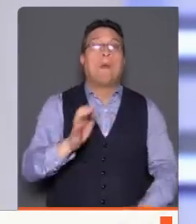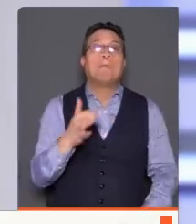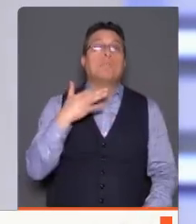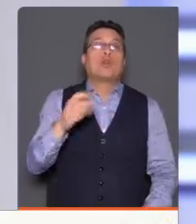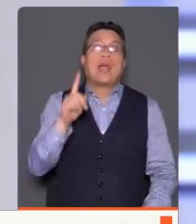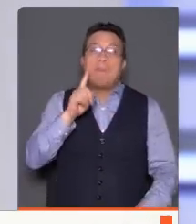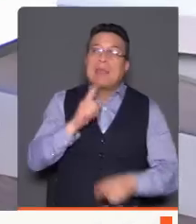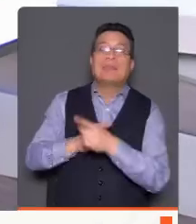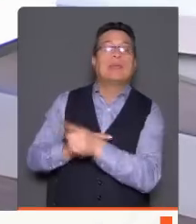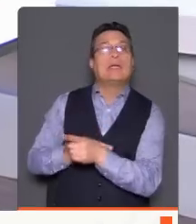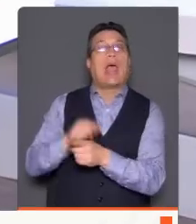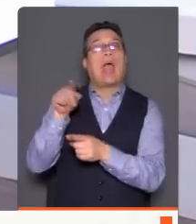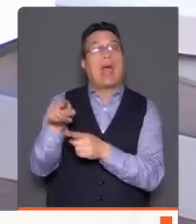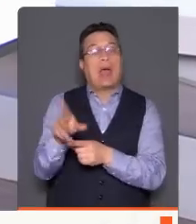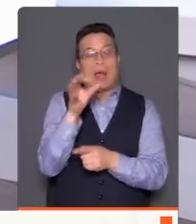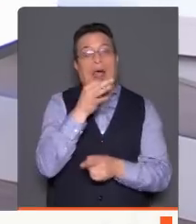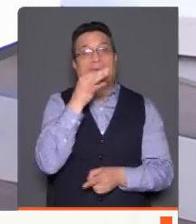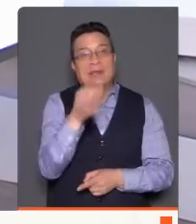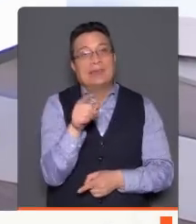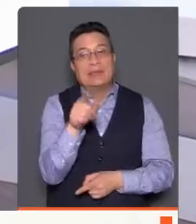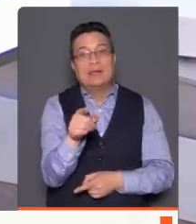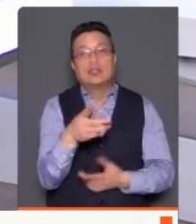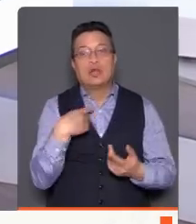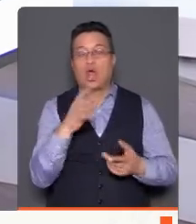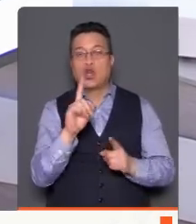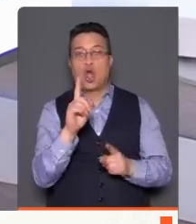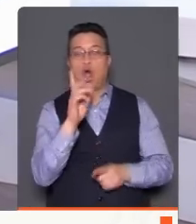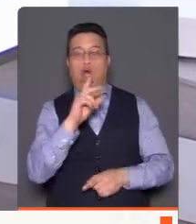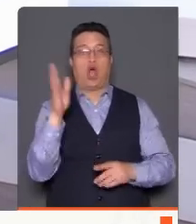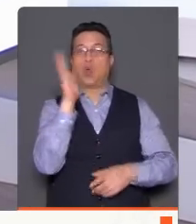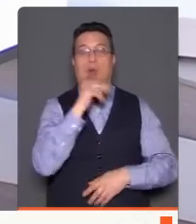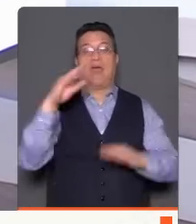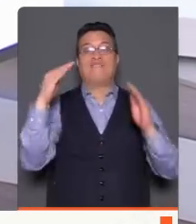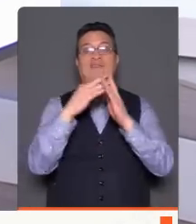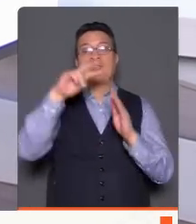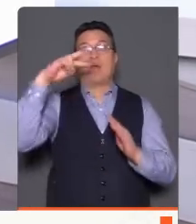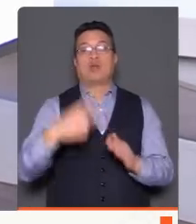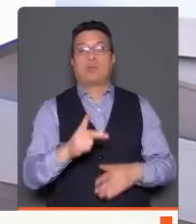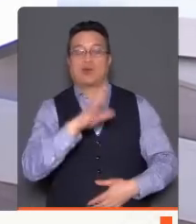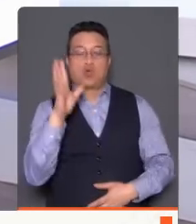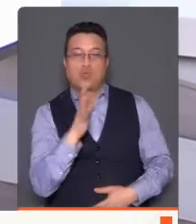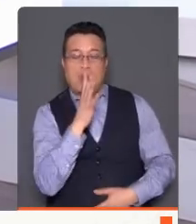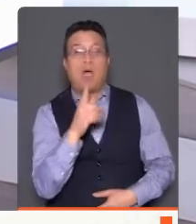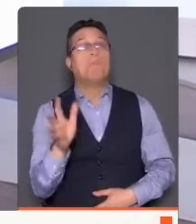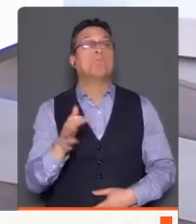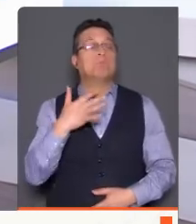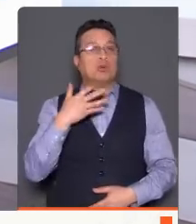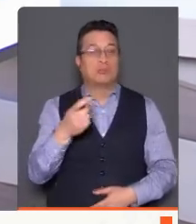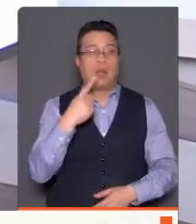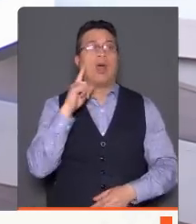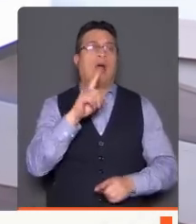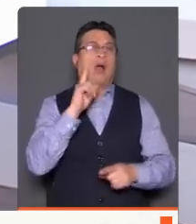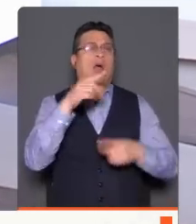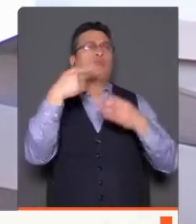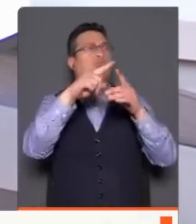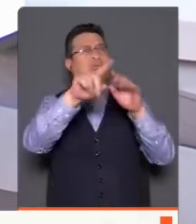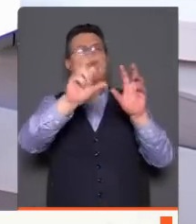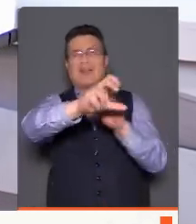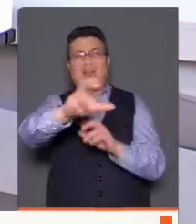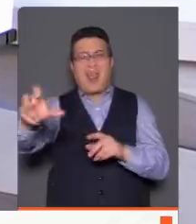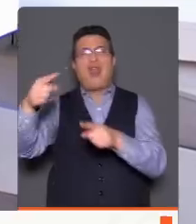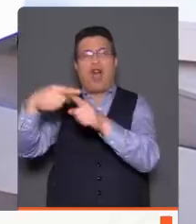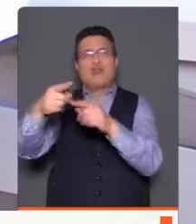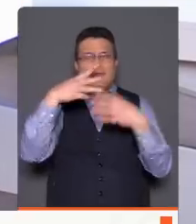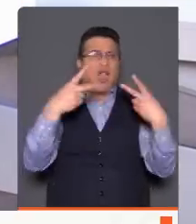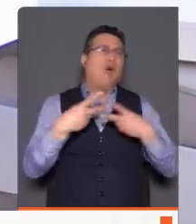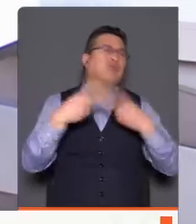que esto supondría que no va a haber vivienda propia? Es una cosa que, de hecho, te lo han desmentido en varios canales. ¿Por qué está?